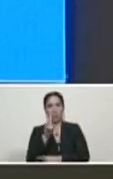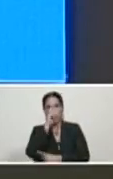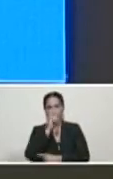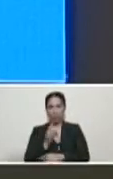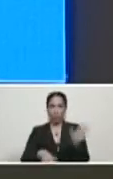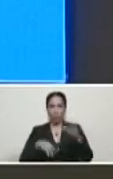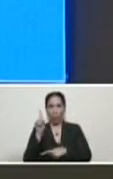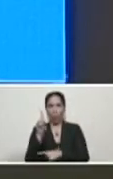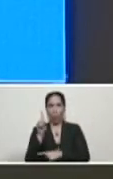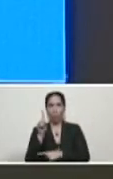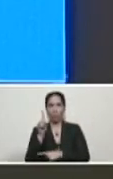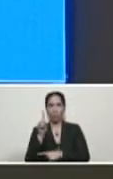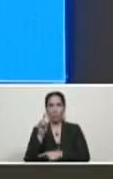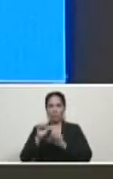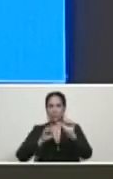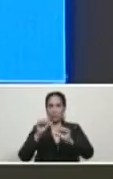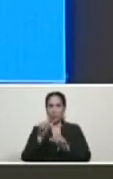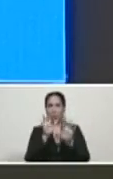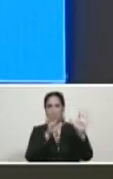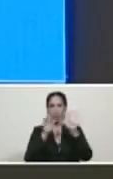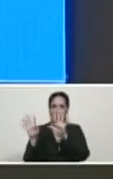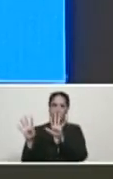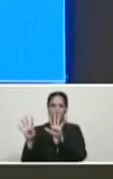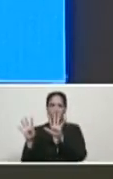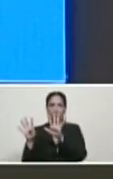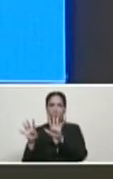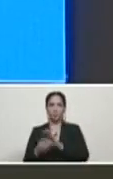11 del siglo XIX.